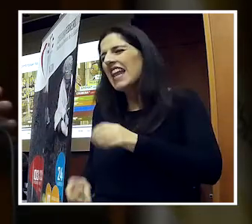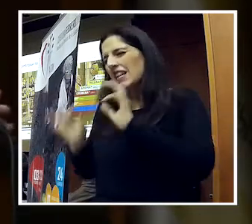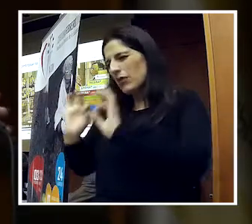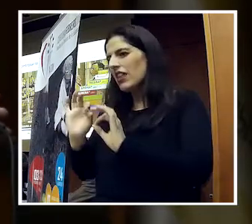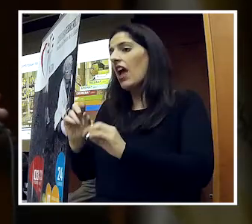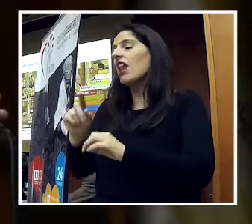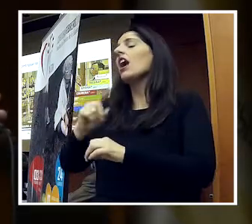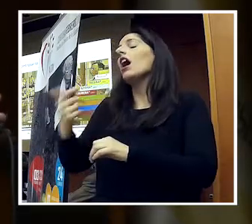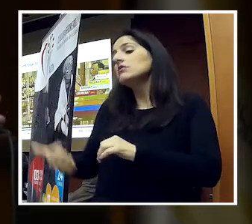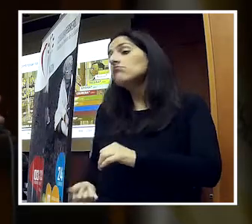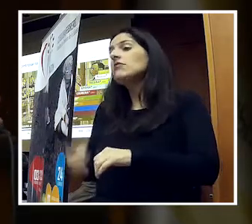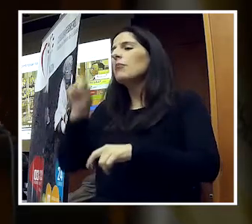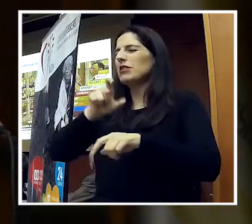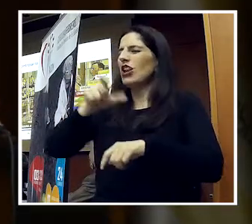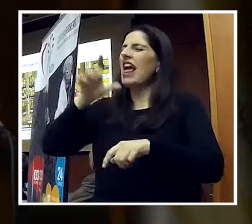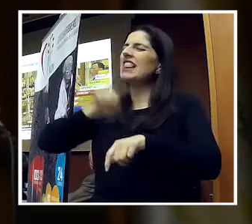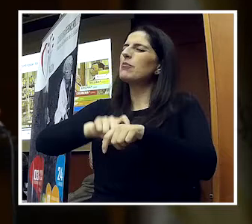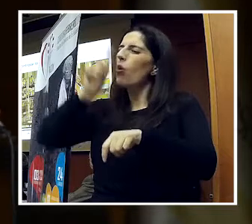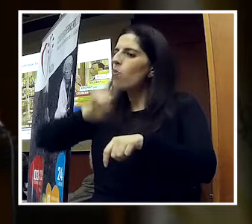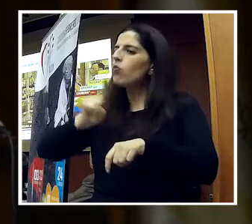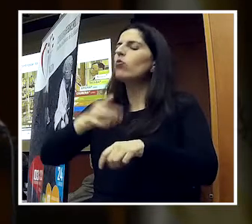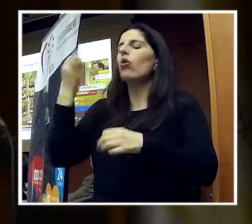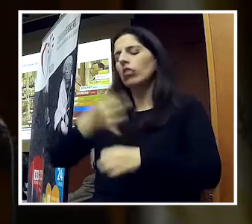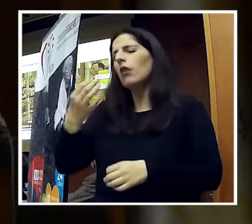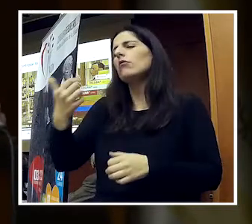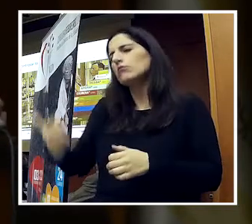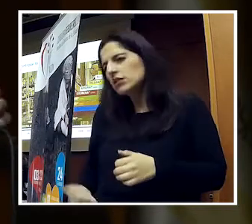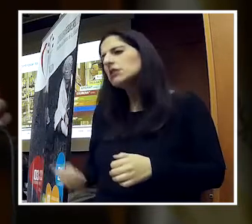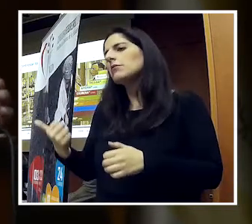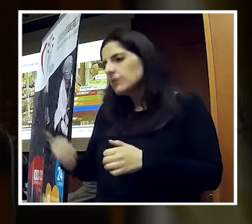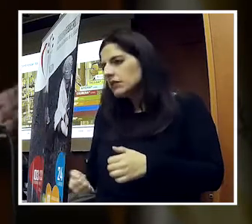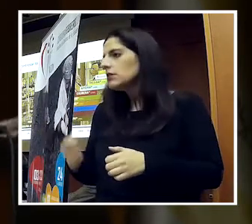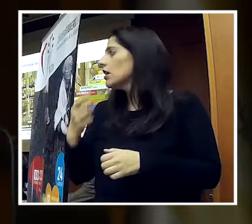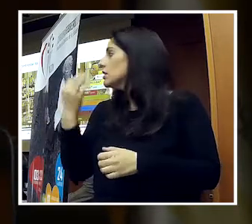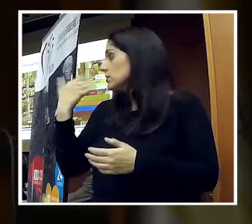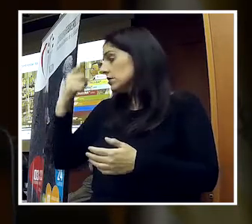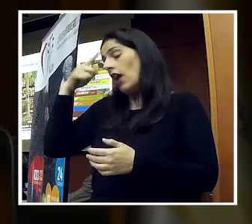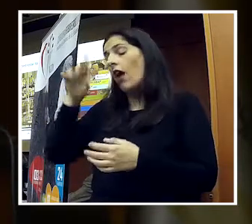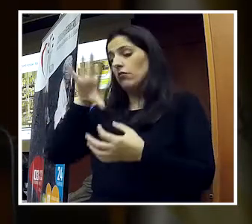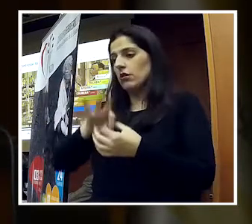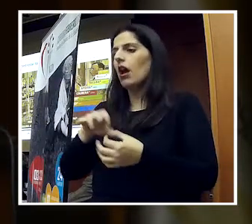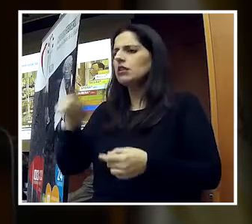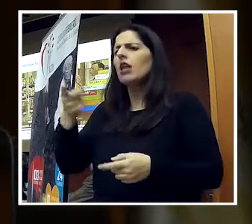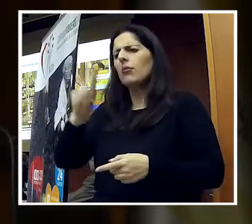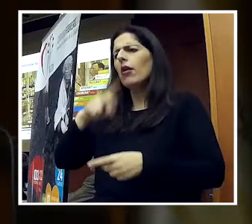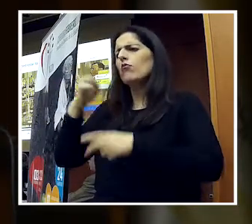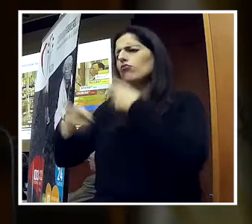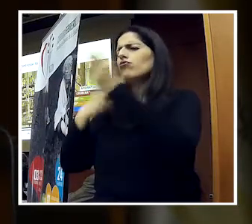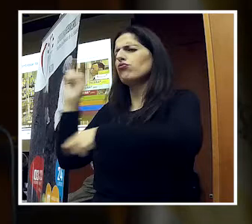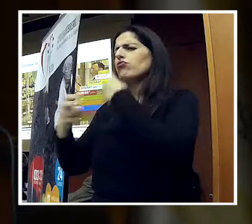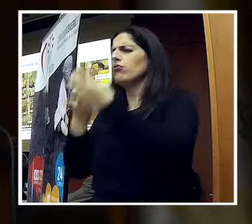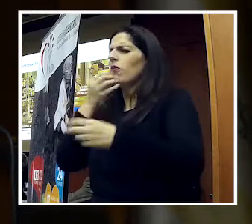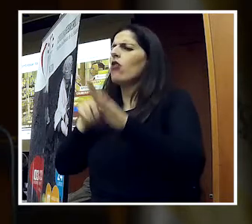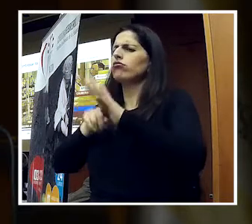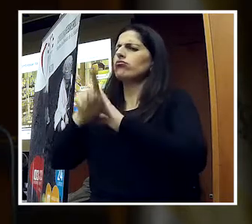tipo 1 es insulinodependiente, eso quiere decir que necesita de la insulina. Y esto afortunadamente ha avanzado mucho desde el descubrimiento